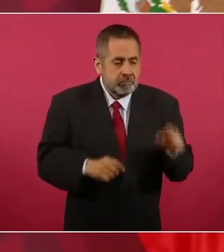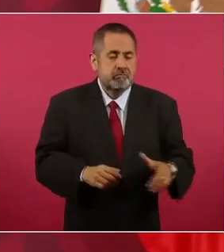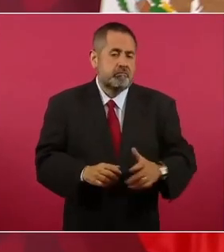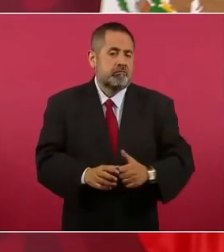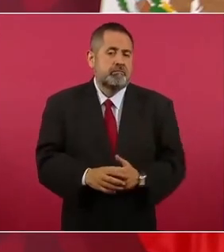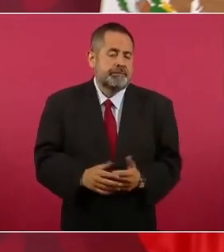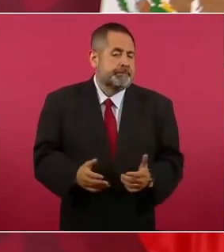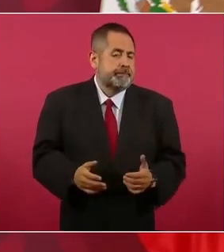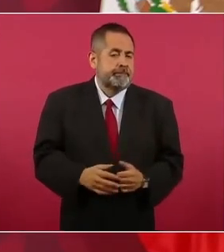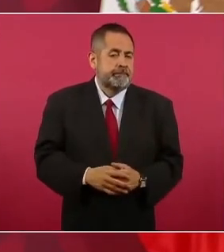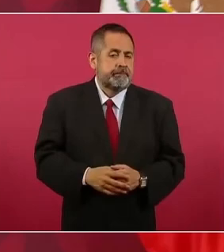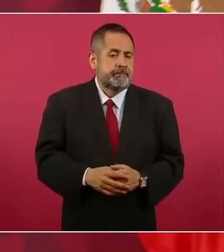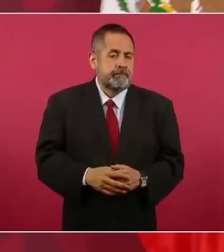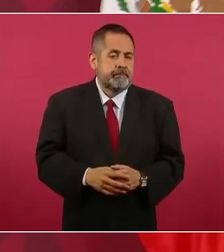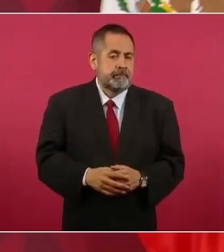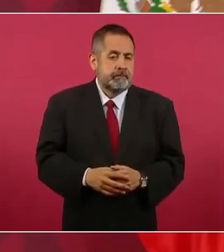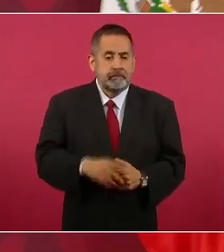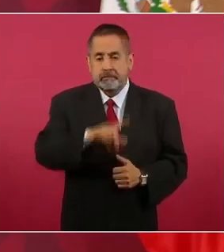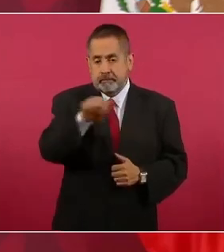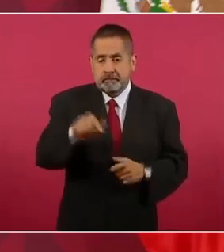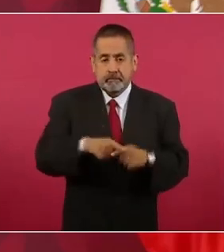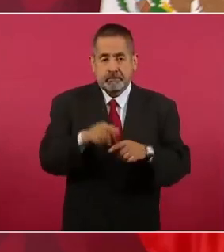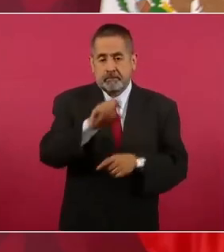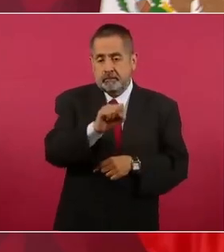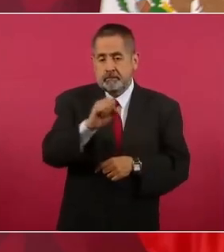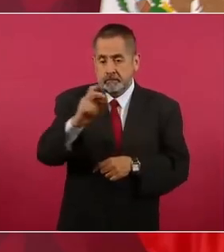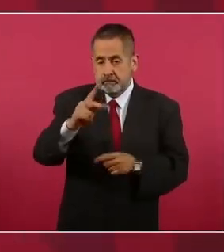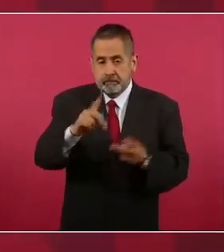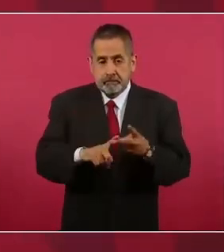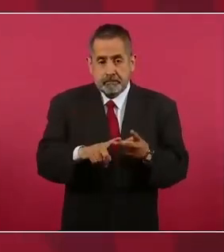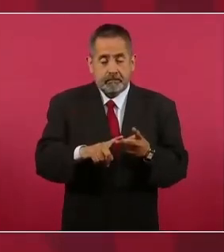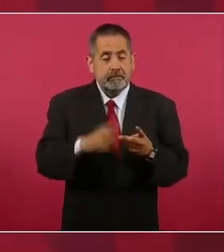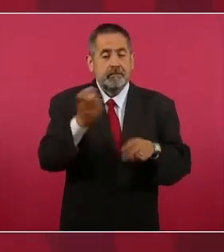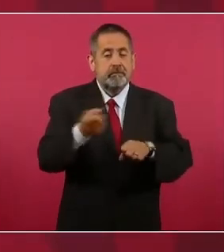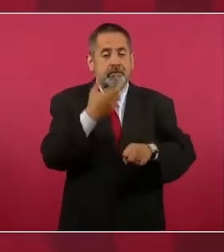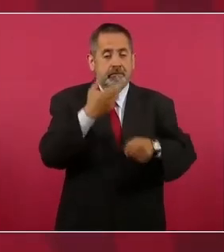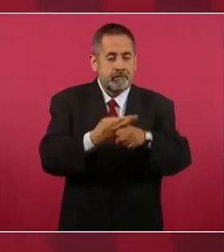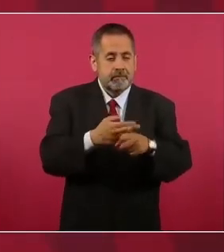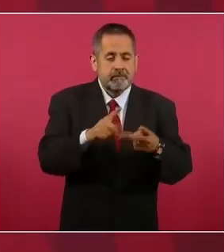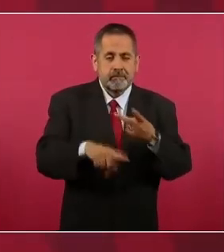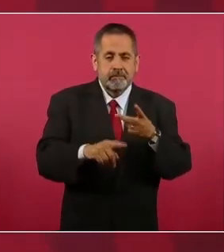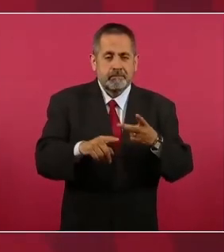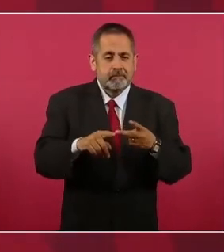Y luego la Secretaría de Seguridad Pública y la Secretaría de Obras Públicas.